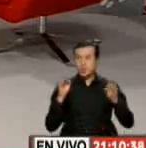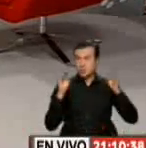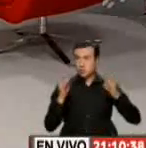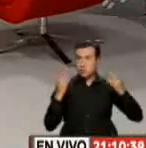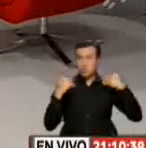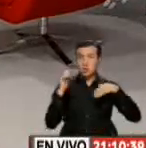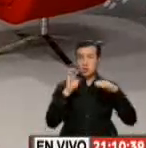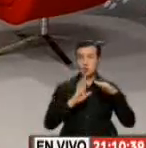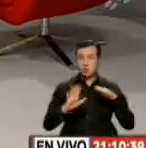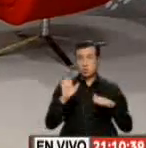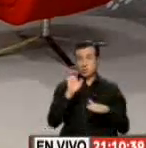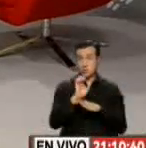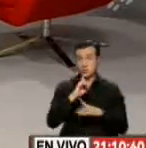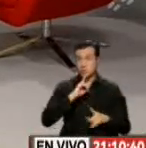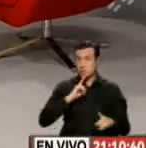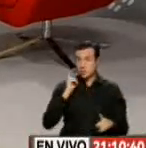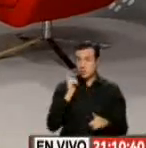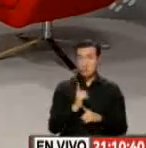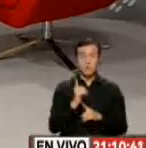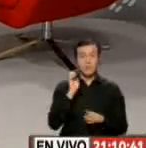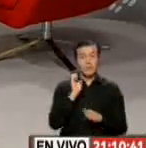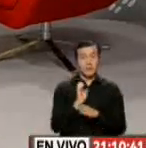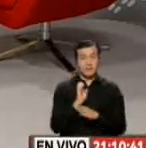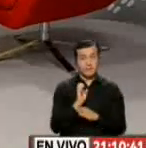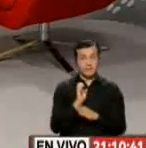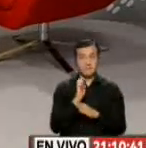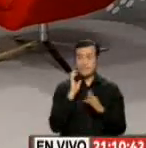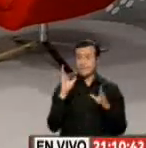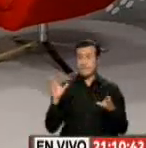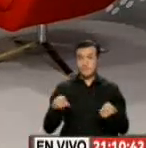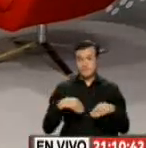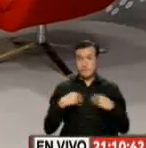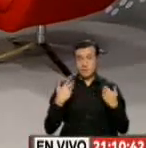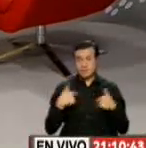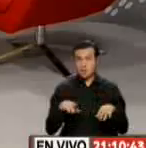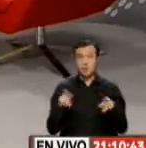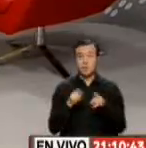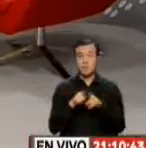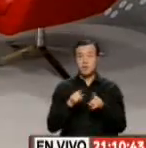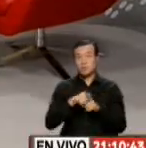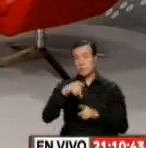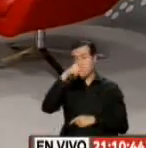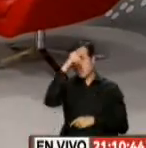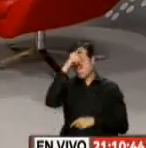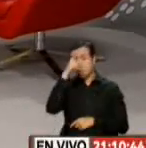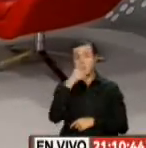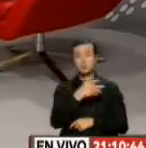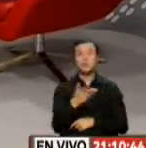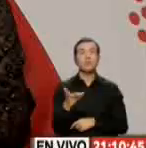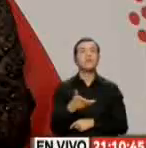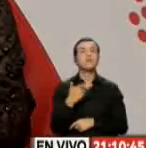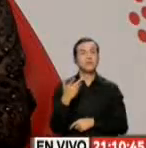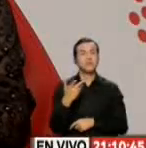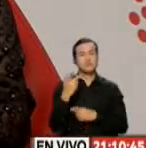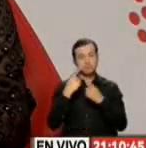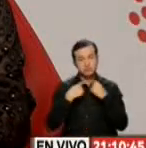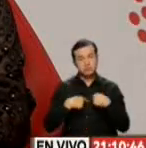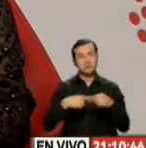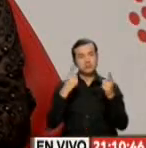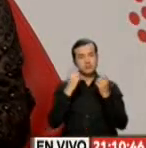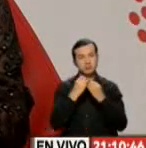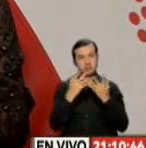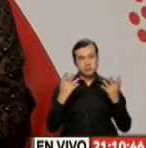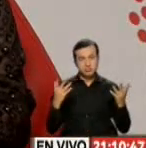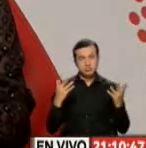Justamente el Ecuador, que de igual manera lo ha adoptado Perú, lo que está haciendo es dando un mensaje claro, es decir,